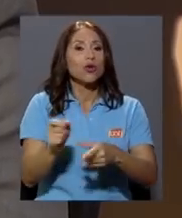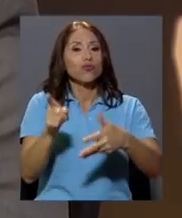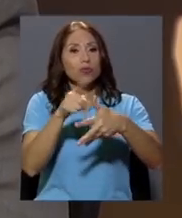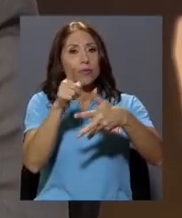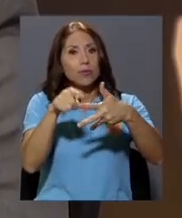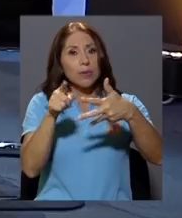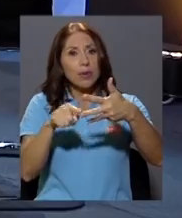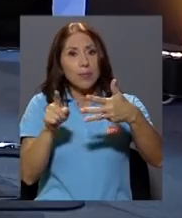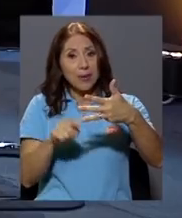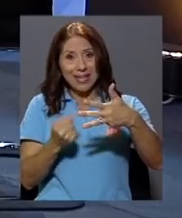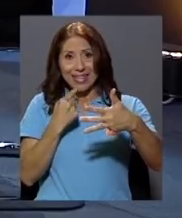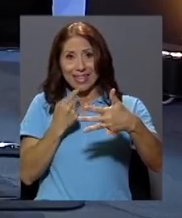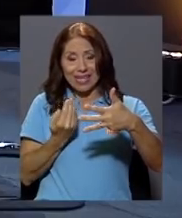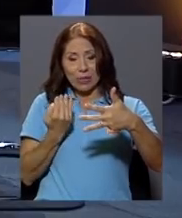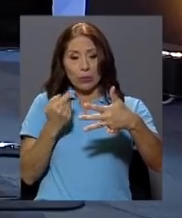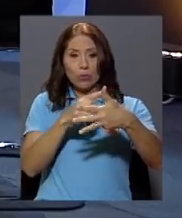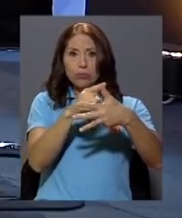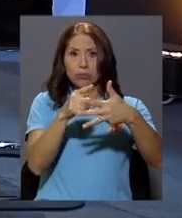estos cuatro elementos